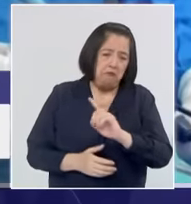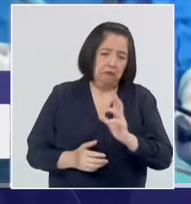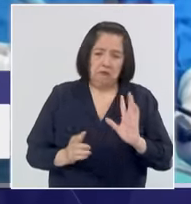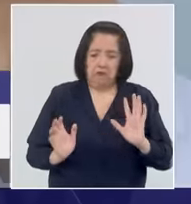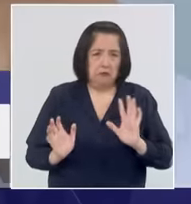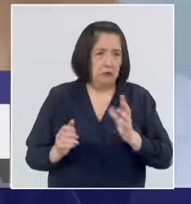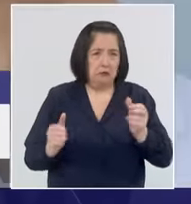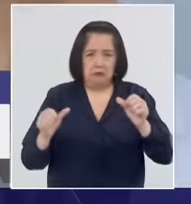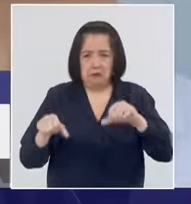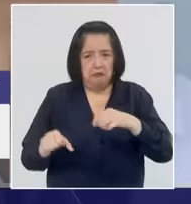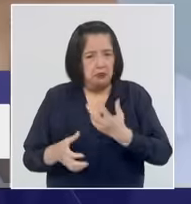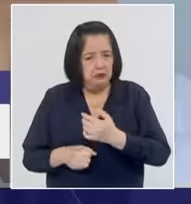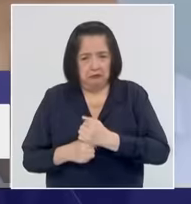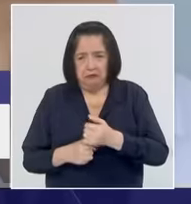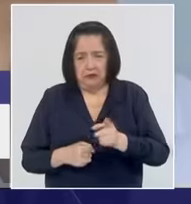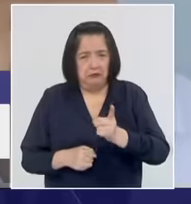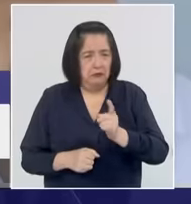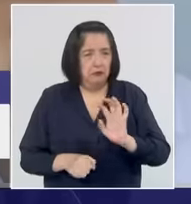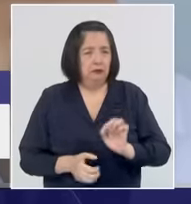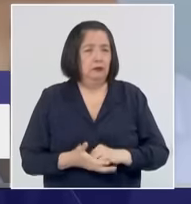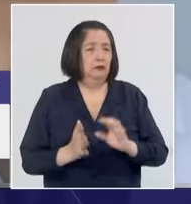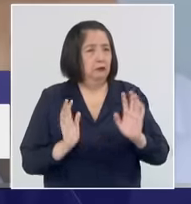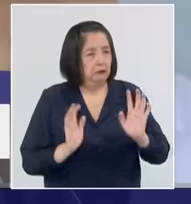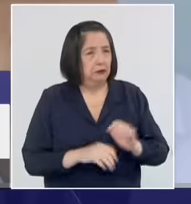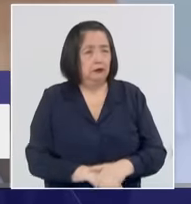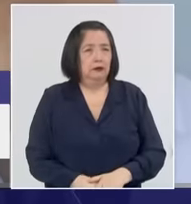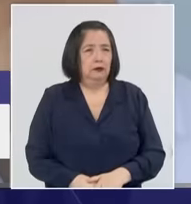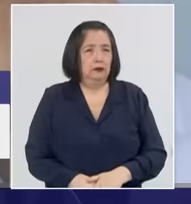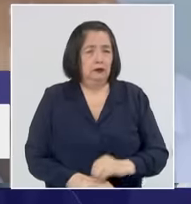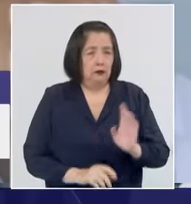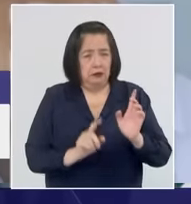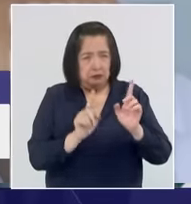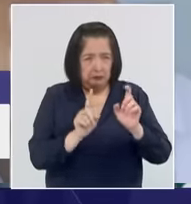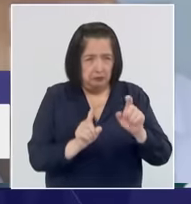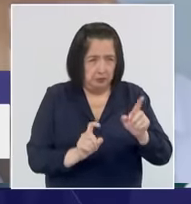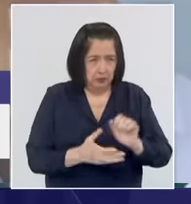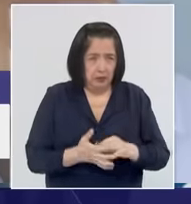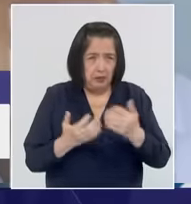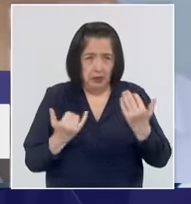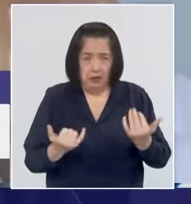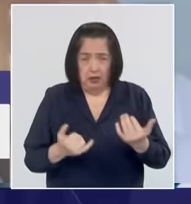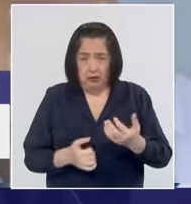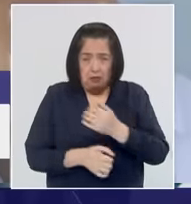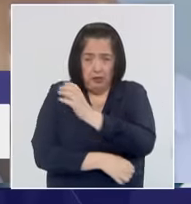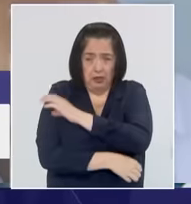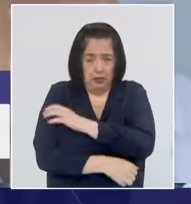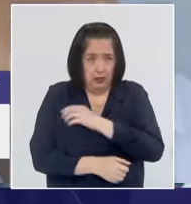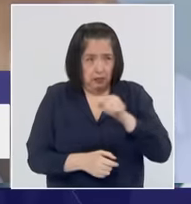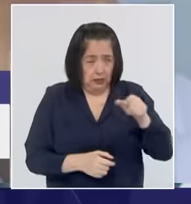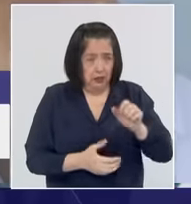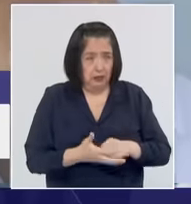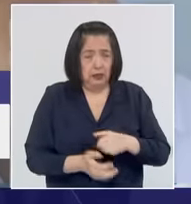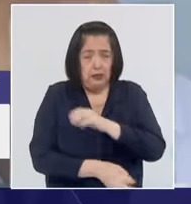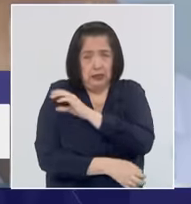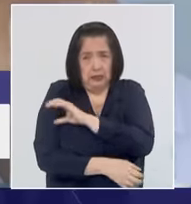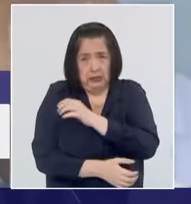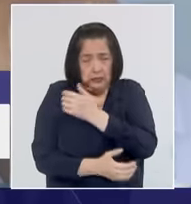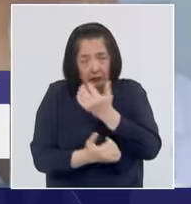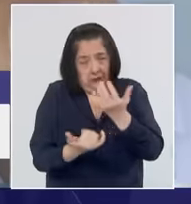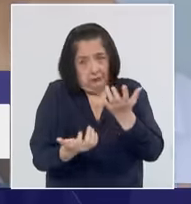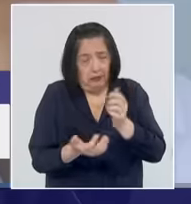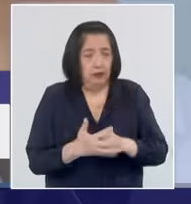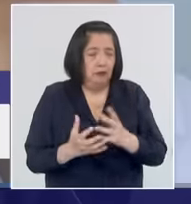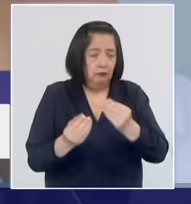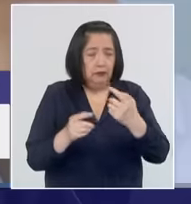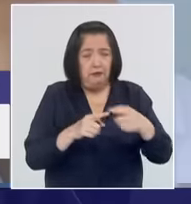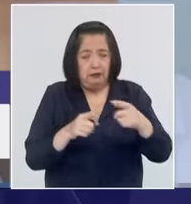ninguna mala praxis al respecto. En todo caso, hacerte la consulta. Estamos en una clínica, hoy en día hay estas clínicas que, bueno, existen